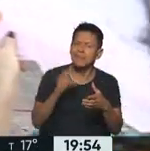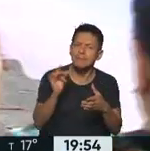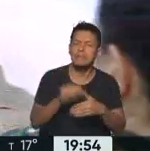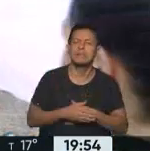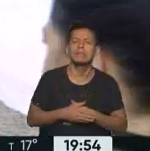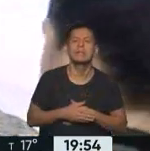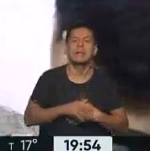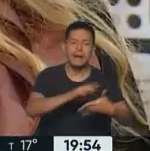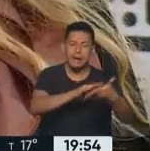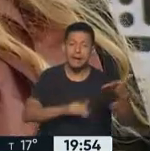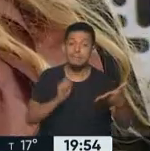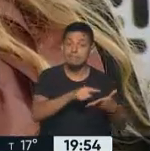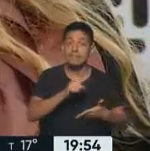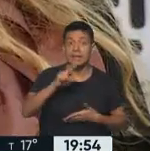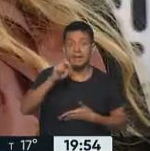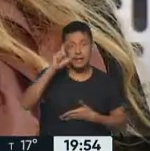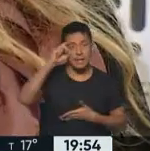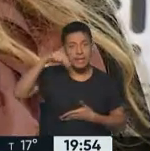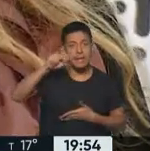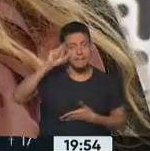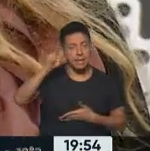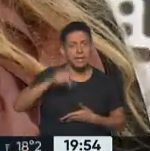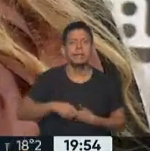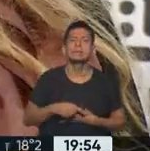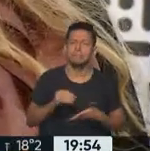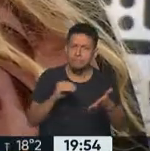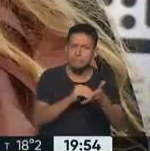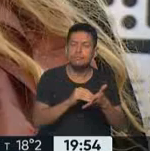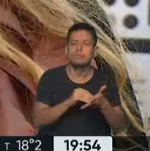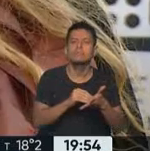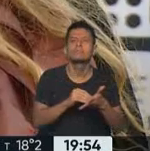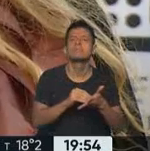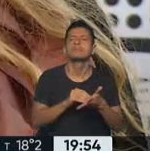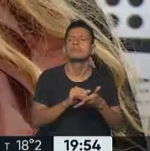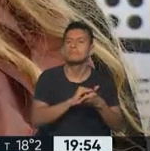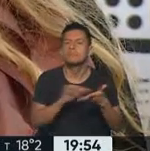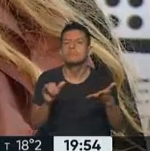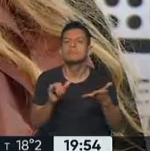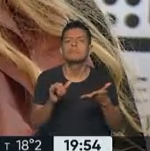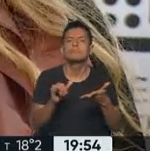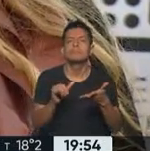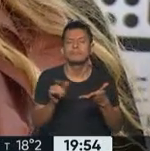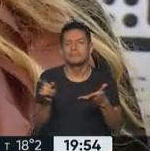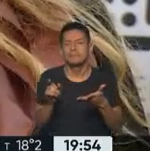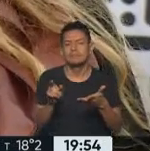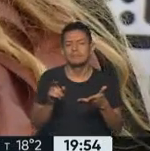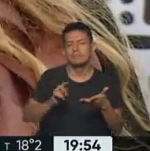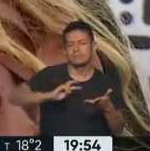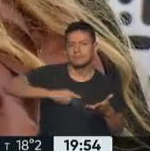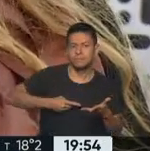el RENAPER, en donde una gran cantidad de compañeras trans y travestis